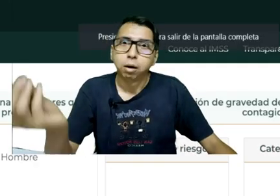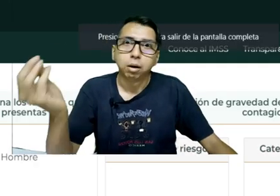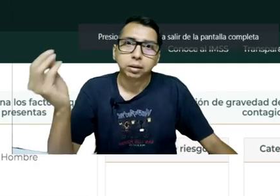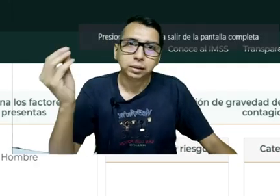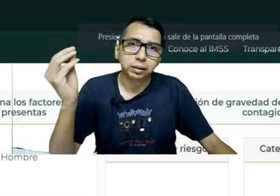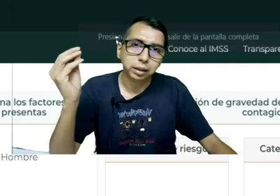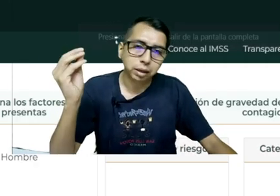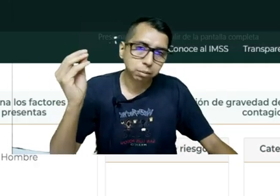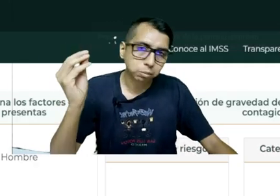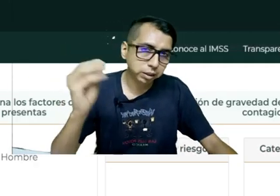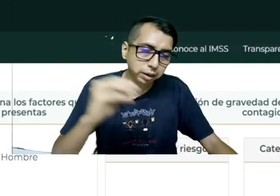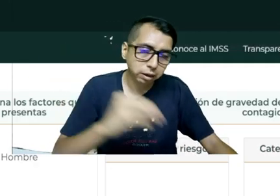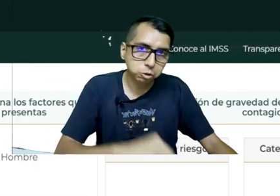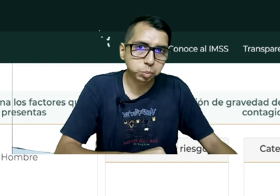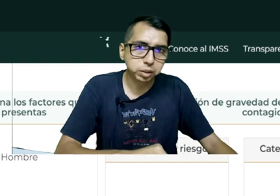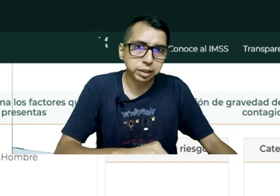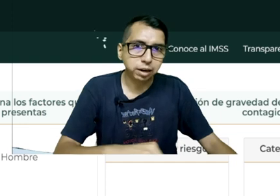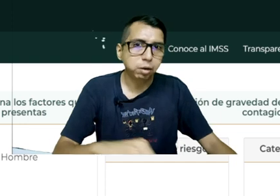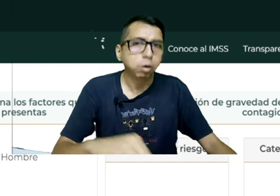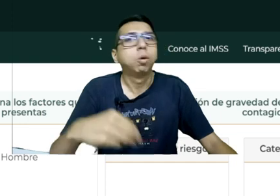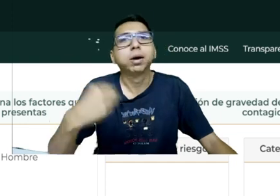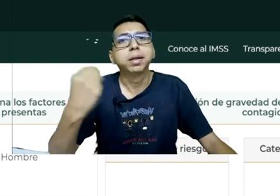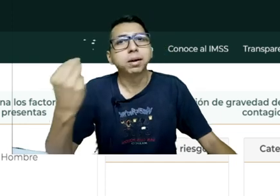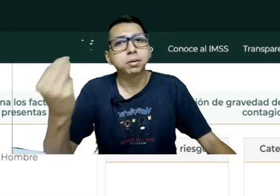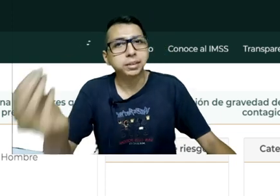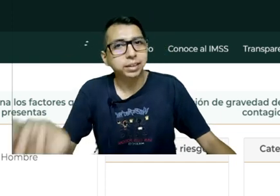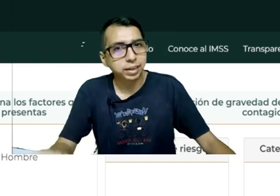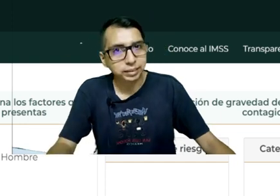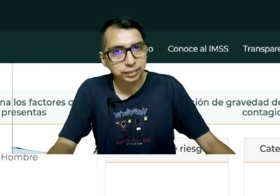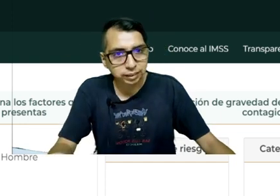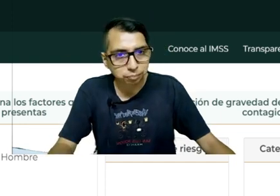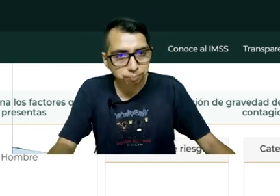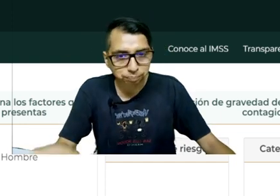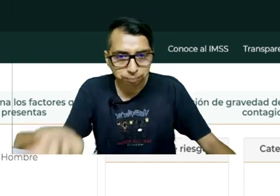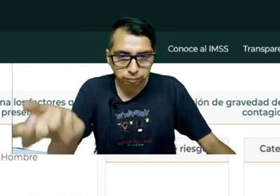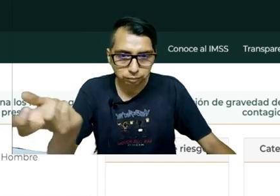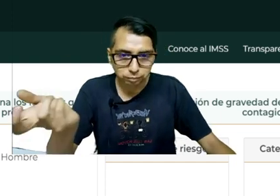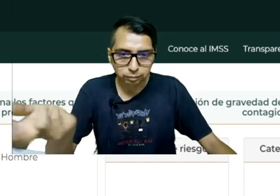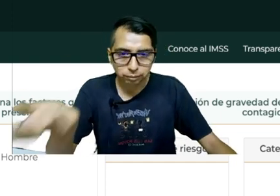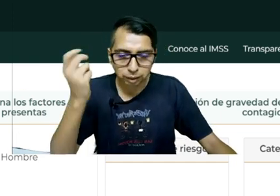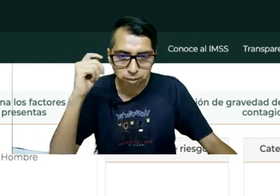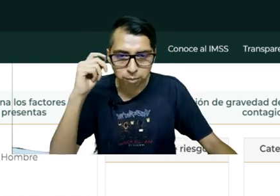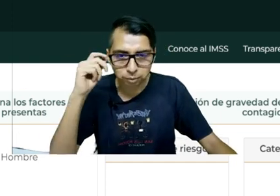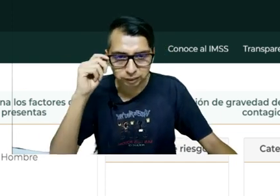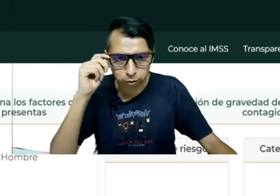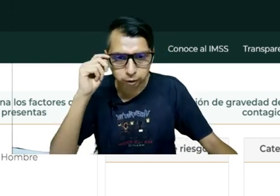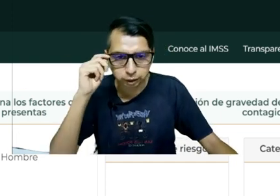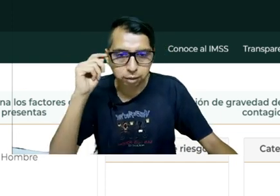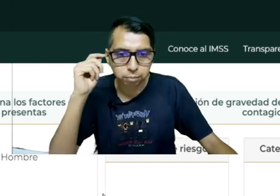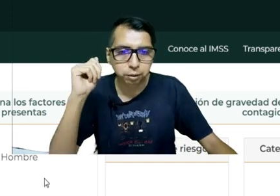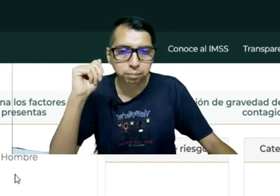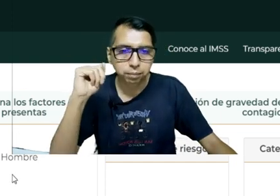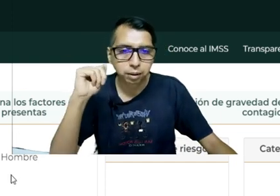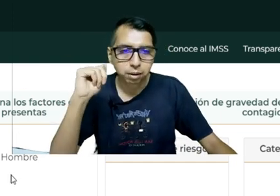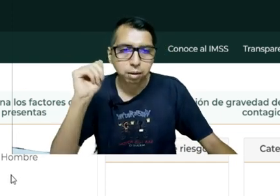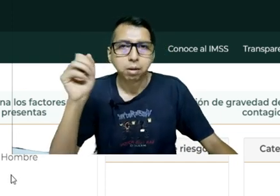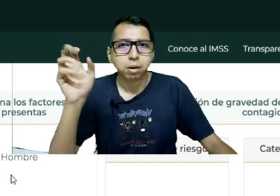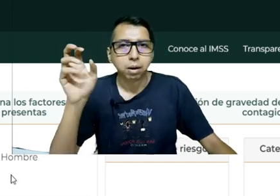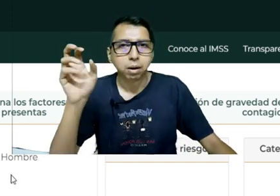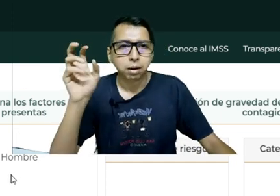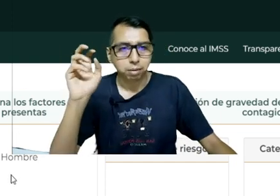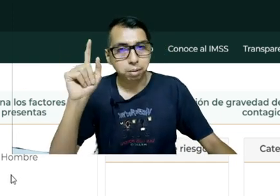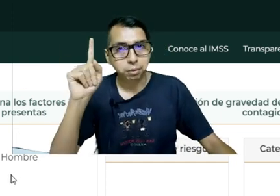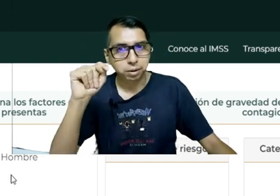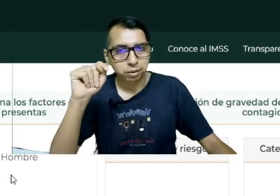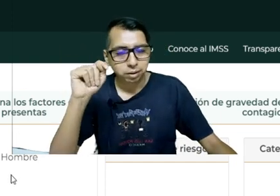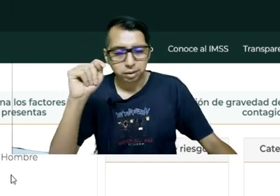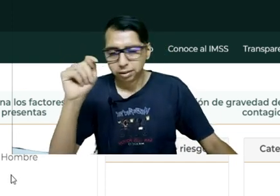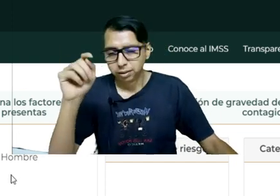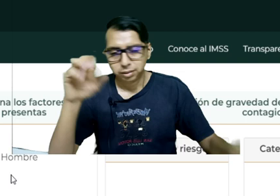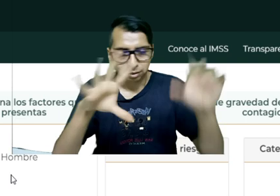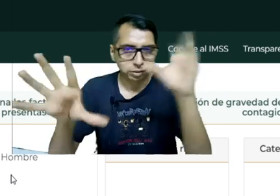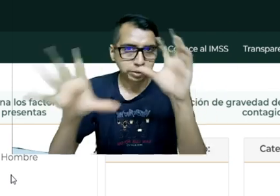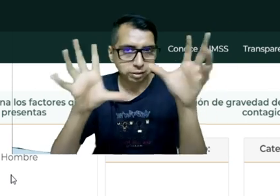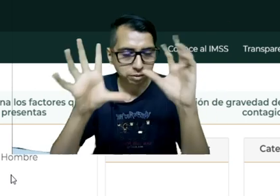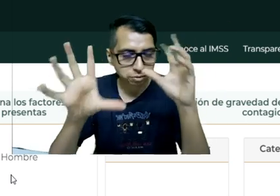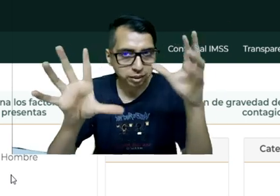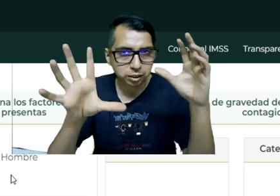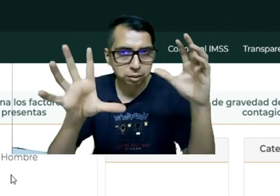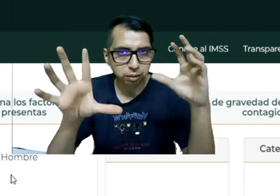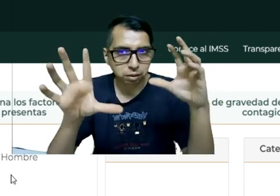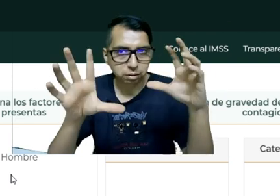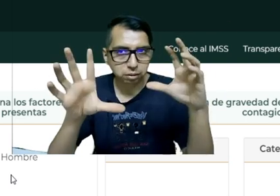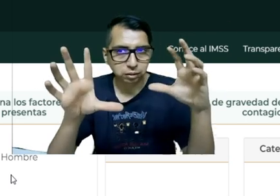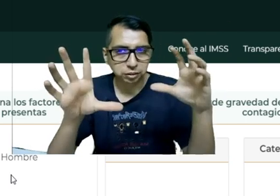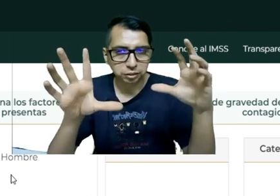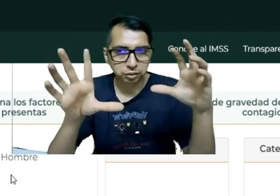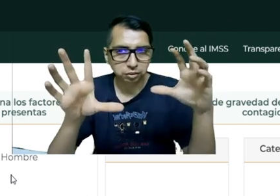si tenemos que ir al hospital o quedarnos en casa vamos a hacer un ejemplo bueno no sé